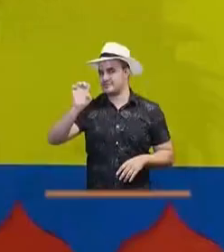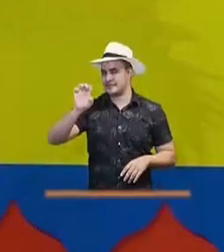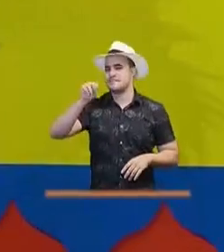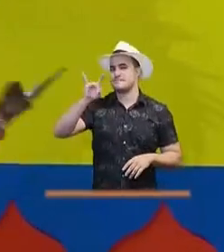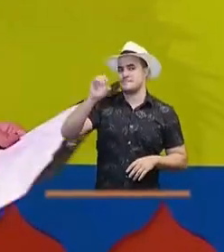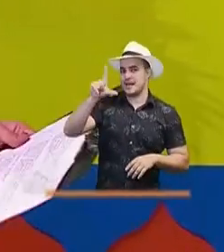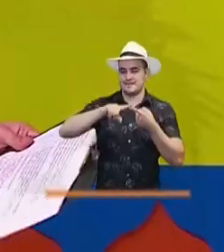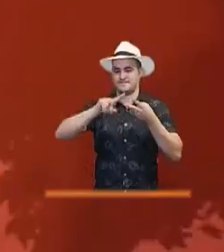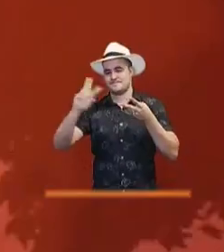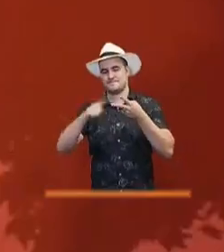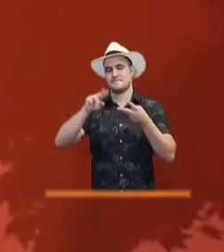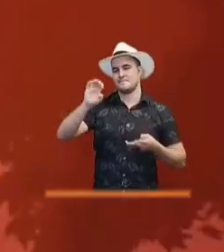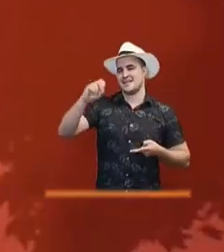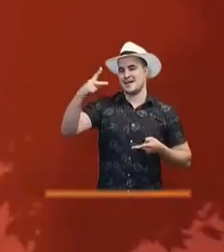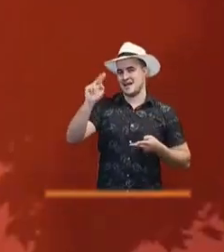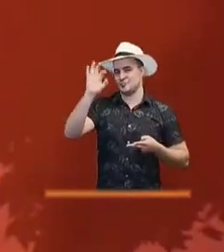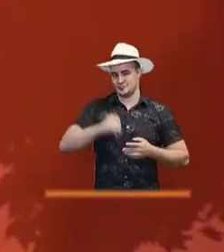y Mecato.